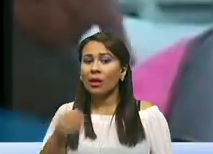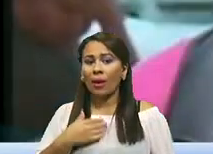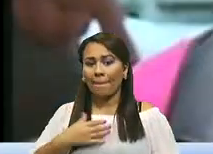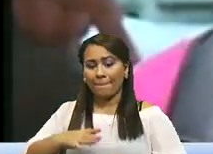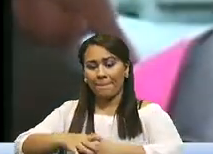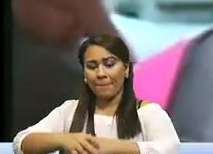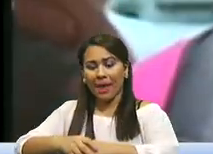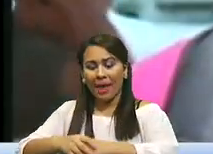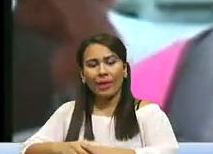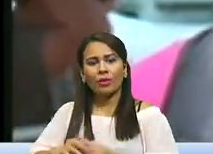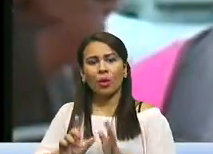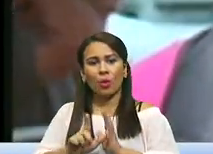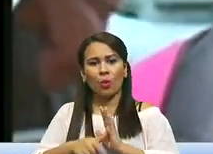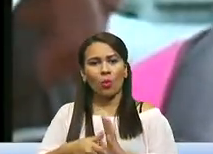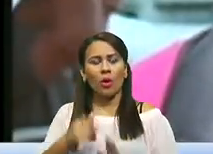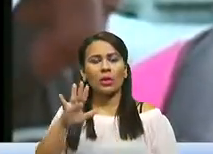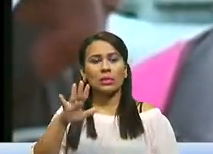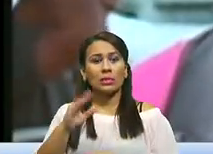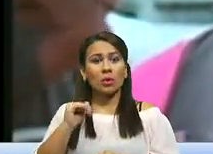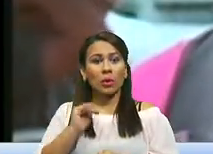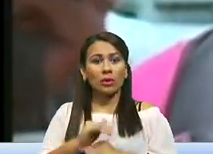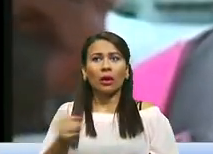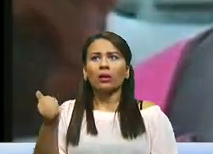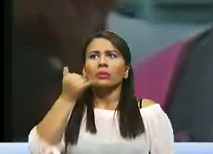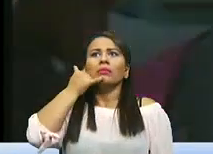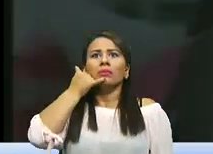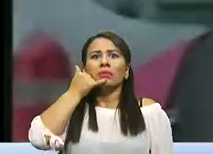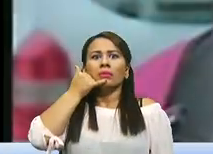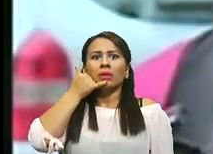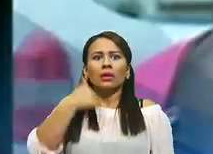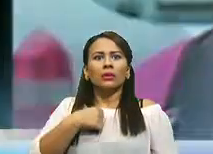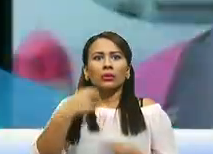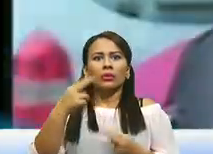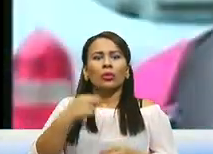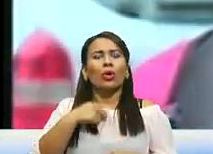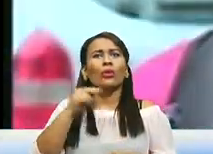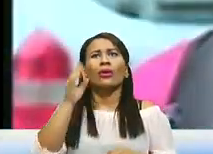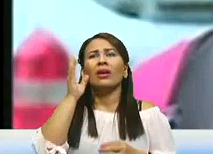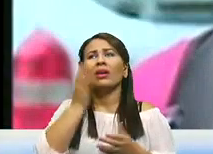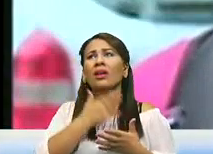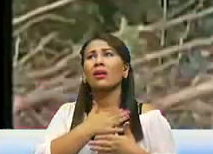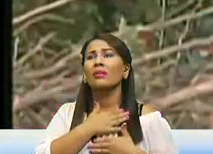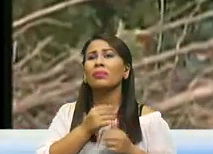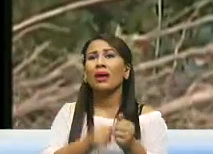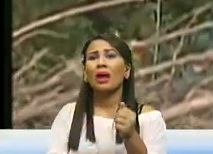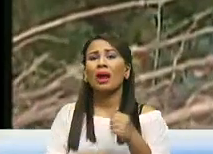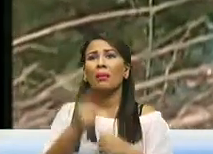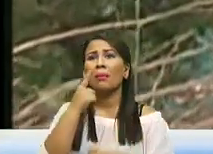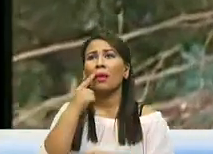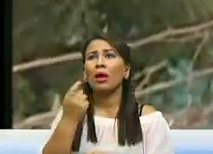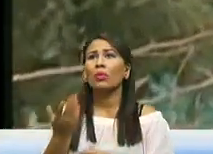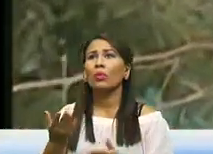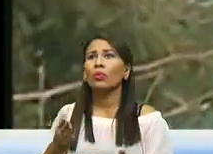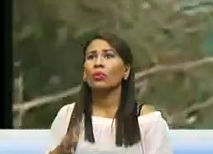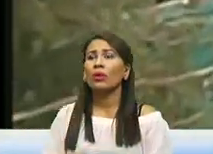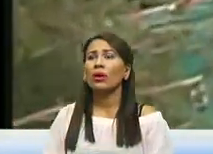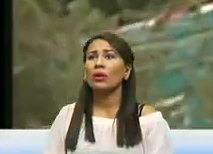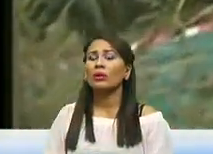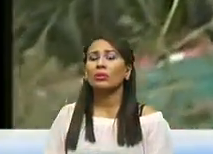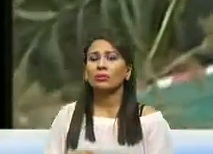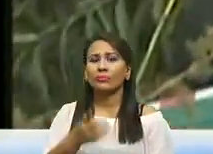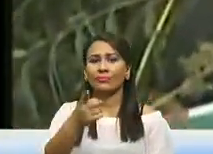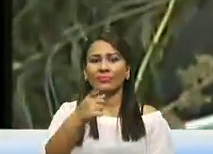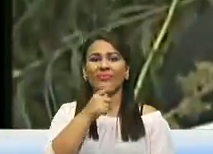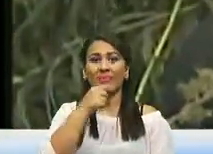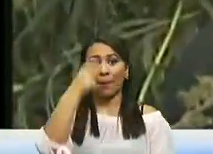mano, todo. Después a las 5 ya me llaman la noticia. No podía creer de mi hermano que ha estado muerto. El chofer salió de la quebrada